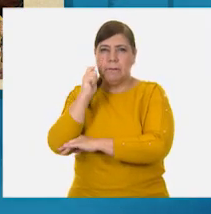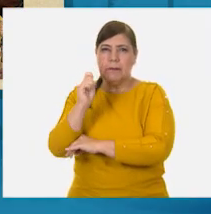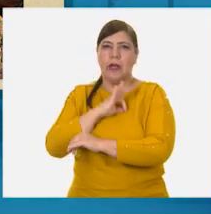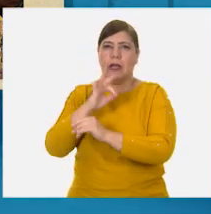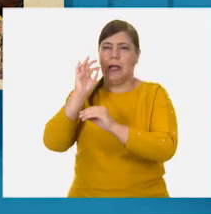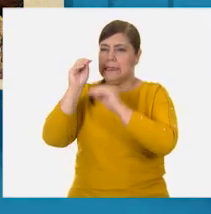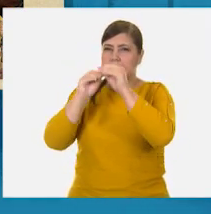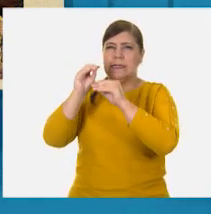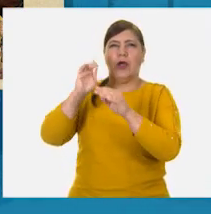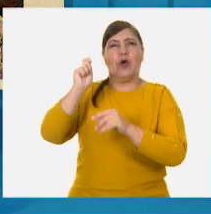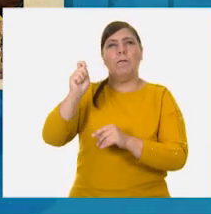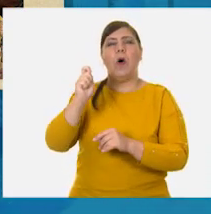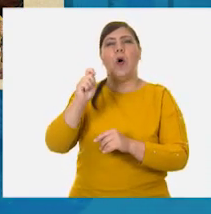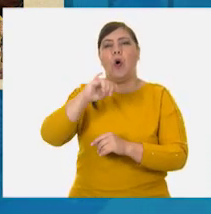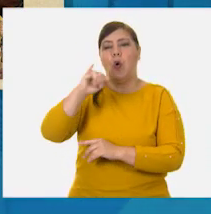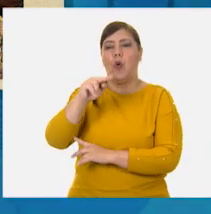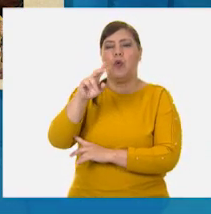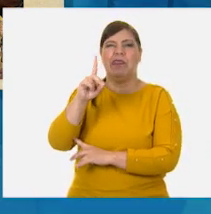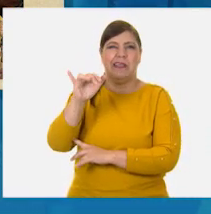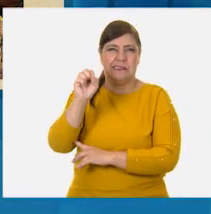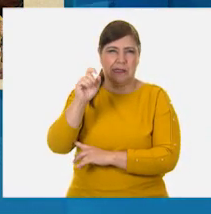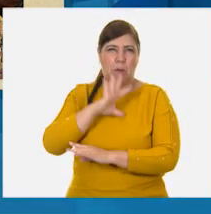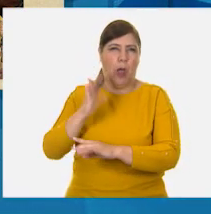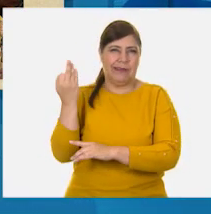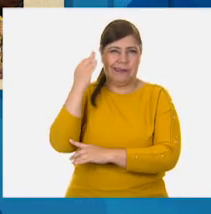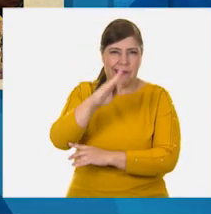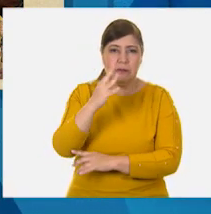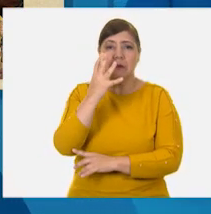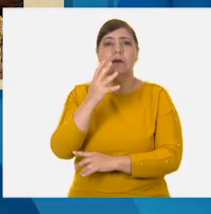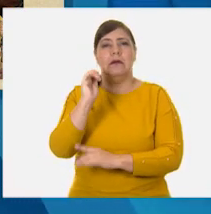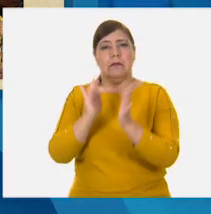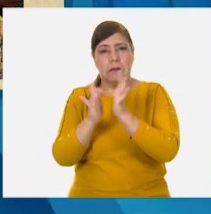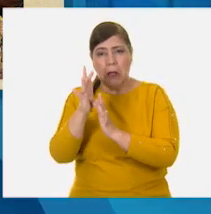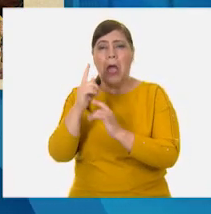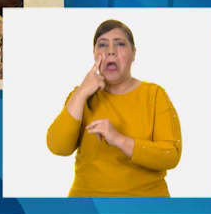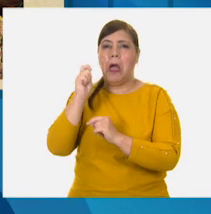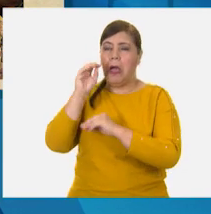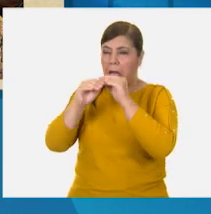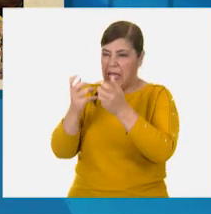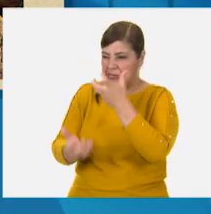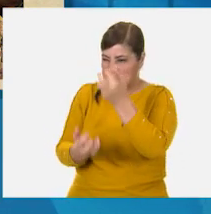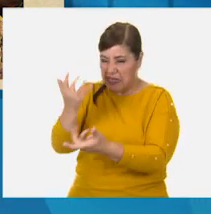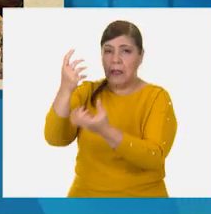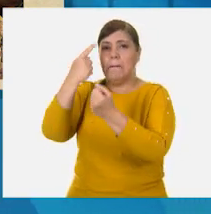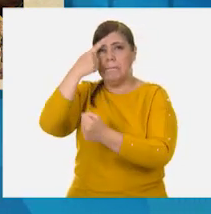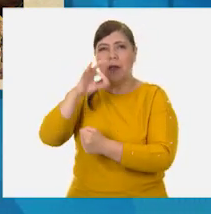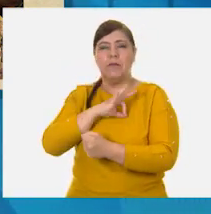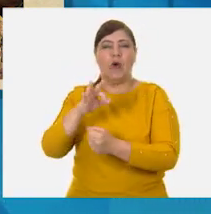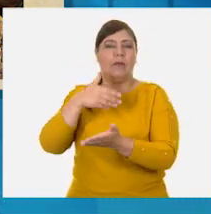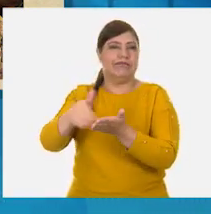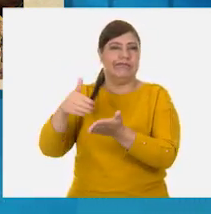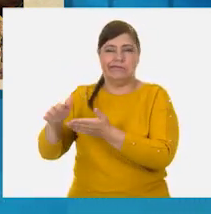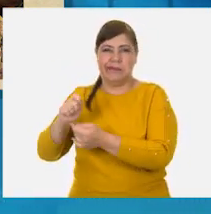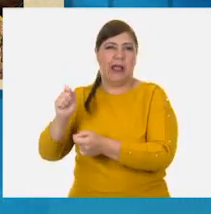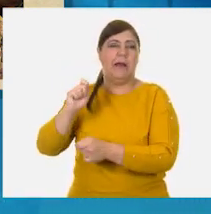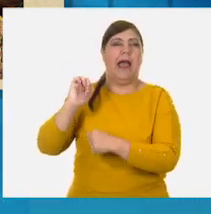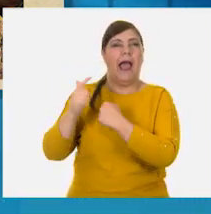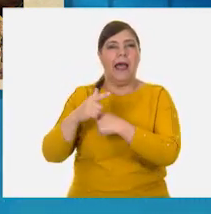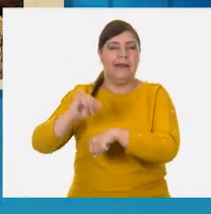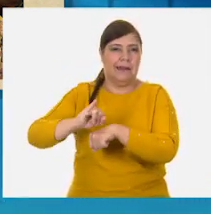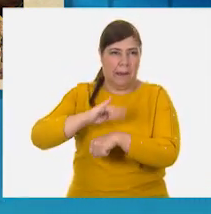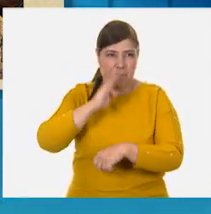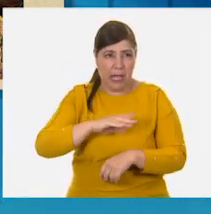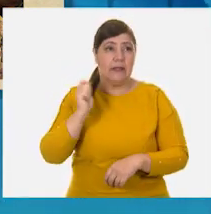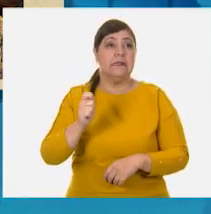quemarlo y así hacer que se vayan todos los malos espíritus. Les mando una foto. Quiero decirles que me gustan mucho las clases